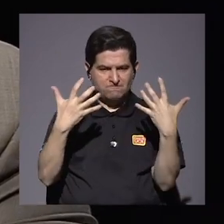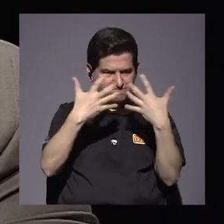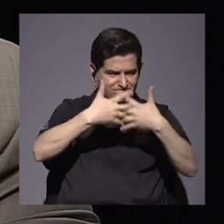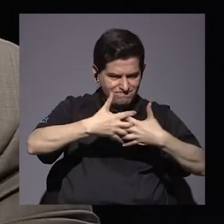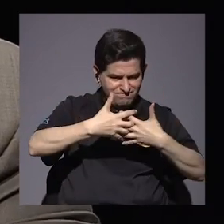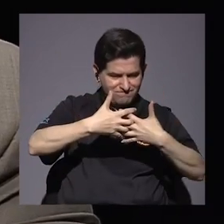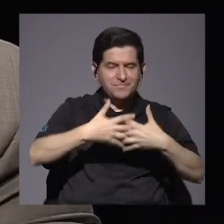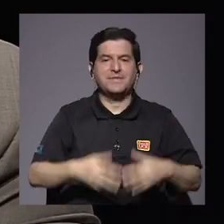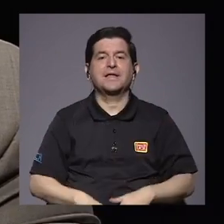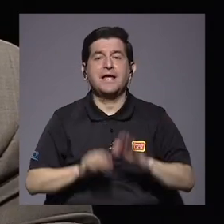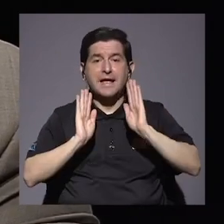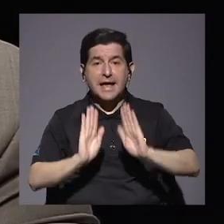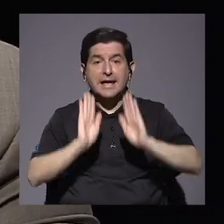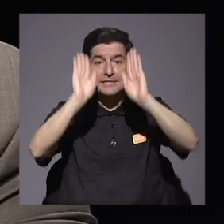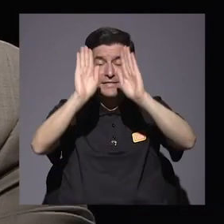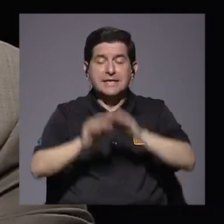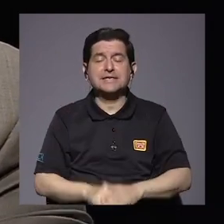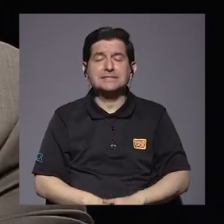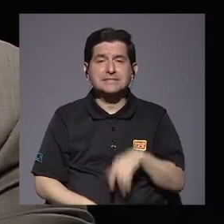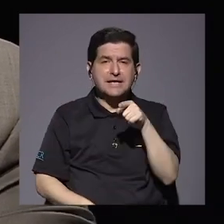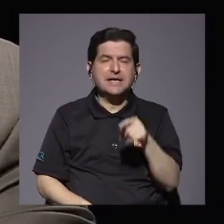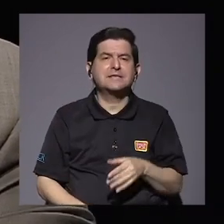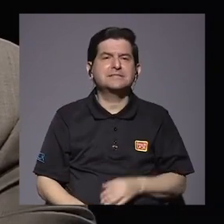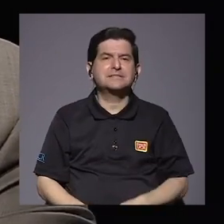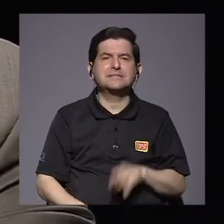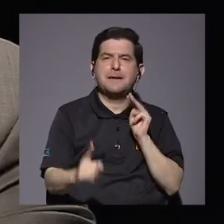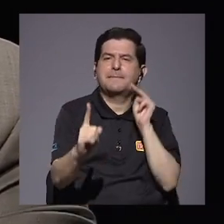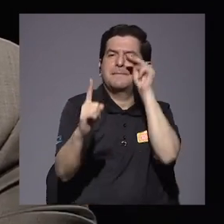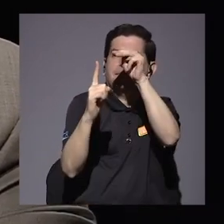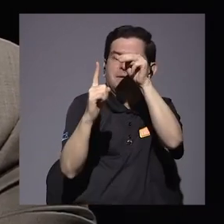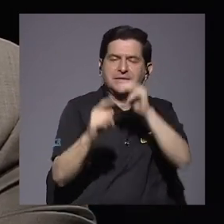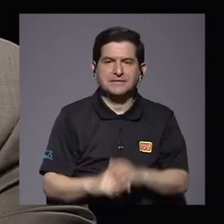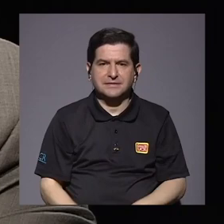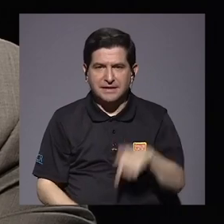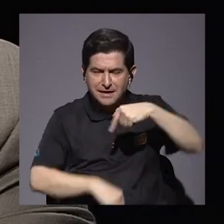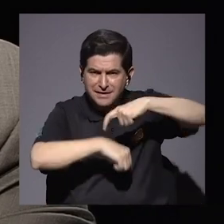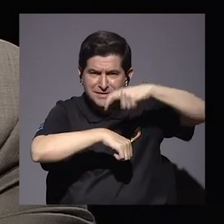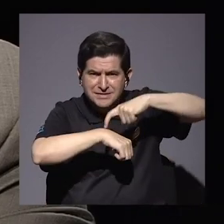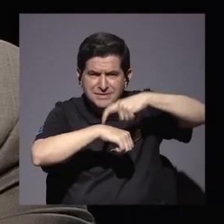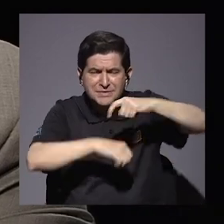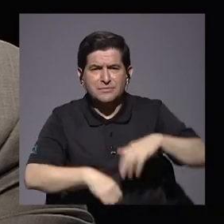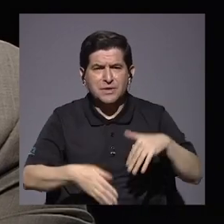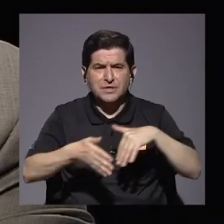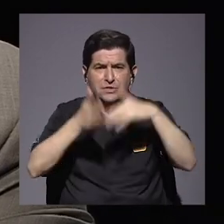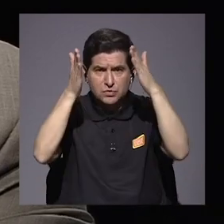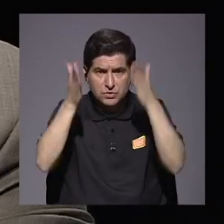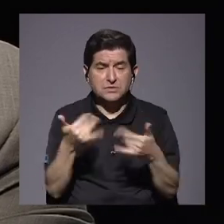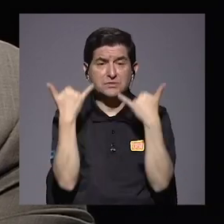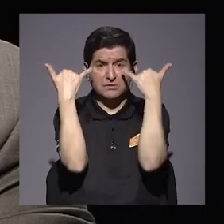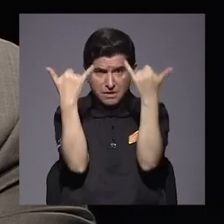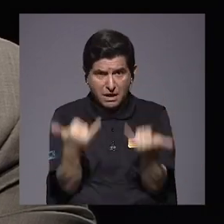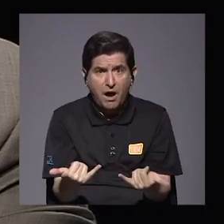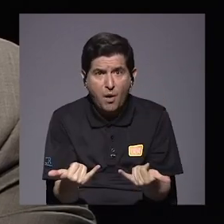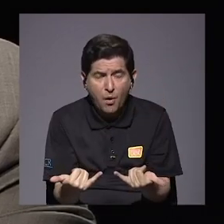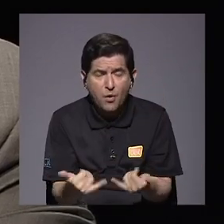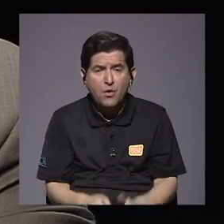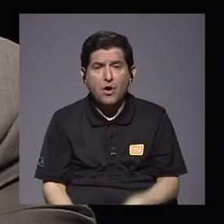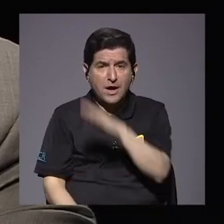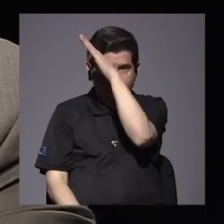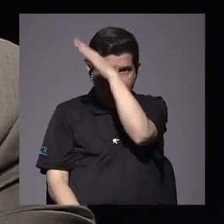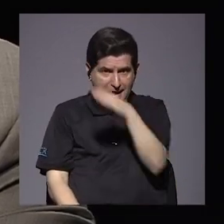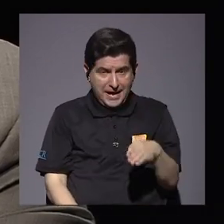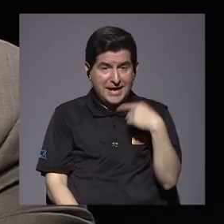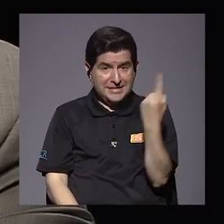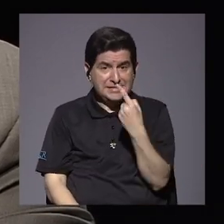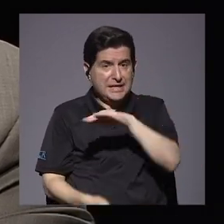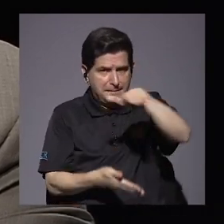engranaje donde la excelencia ha sido el norte. En este momento, sin duda alguna, los estudiantes pasan a ser un eje,